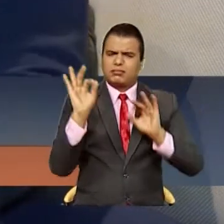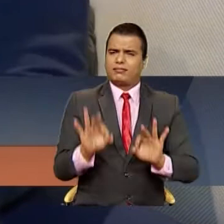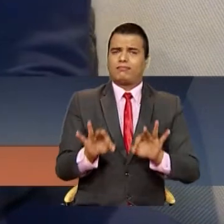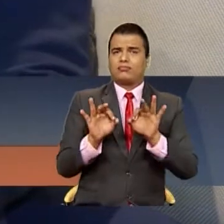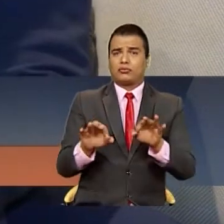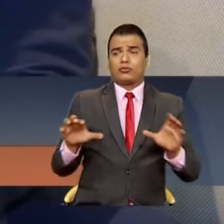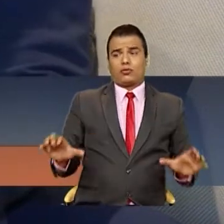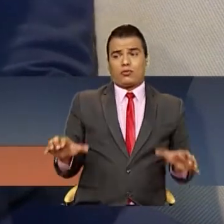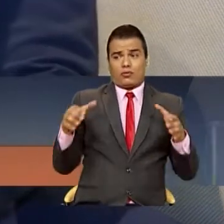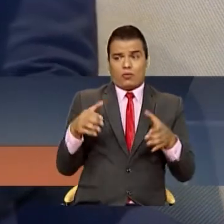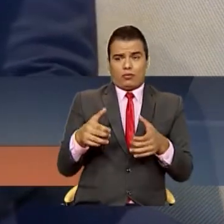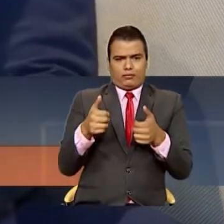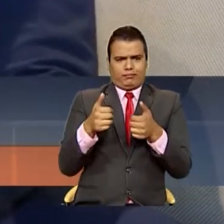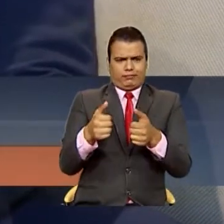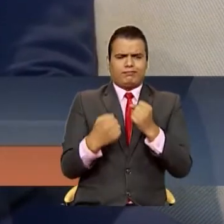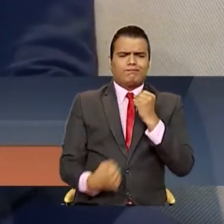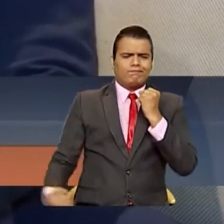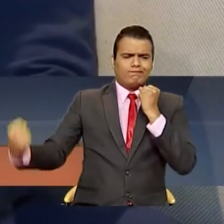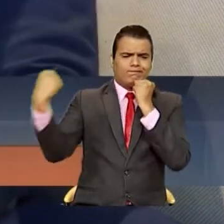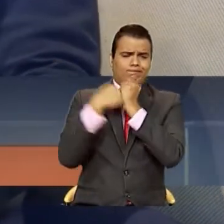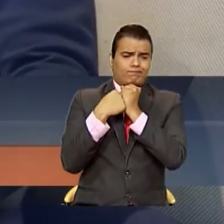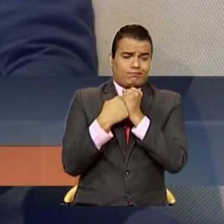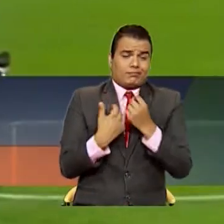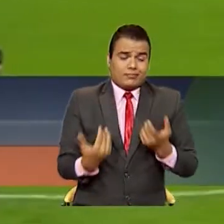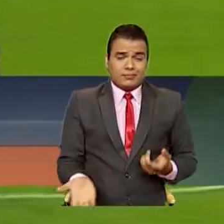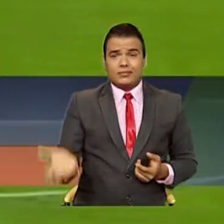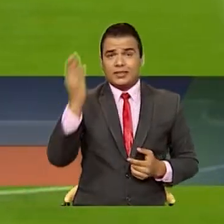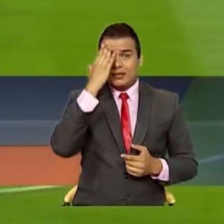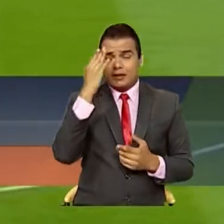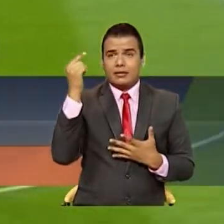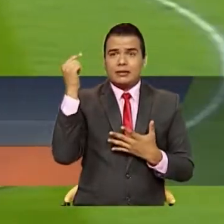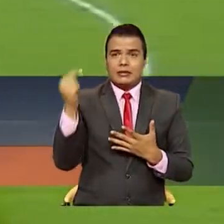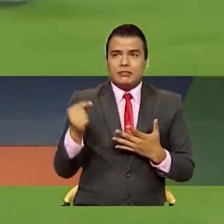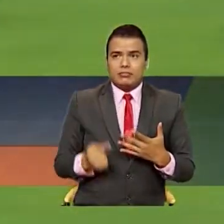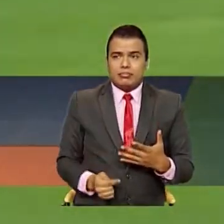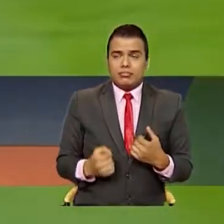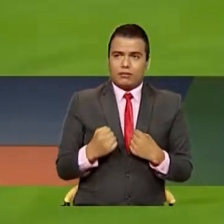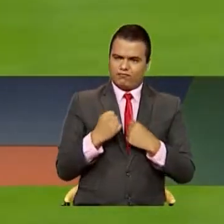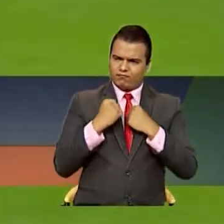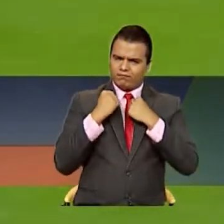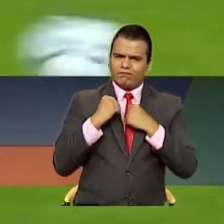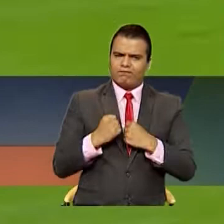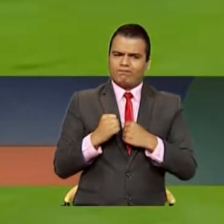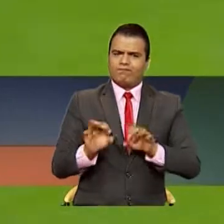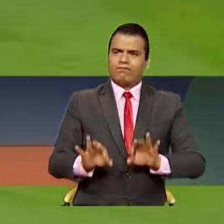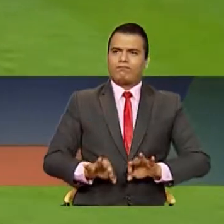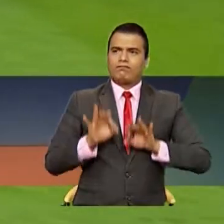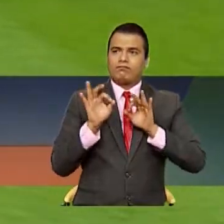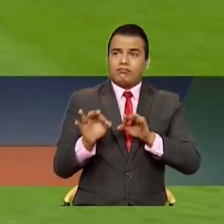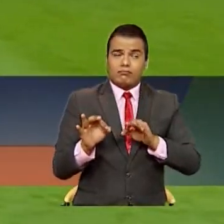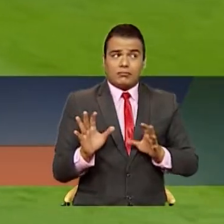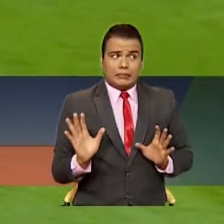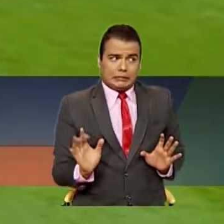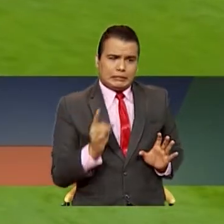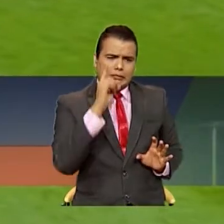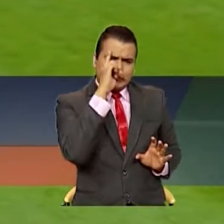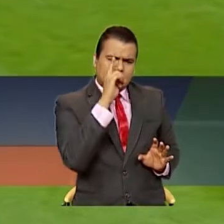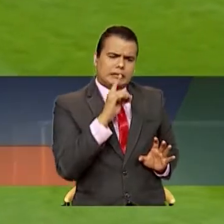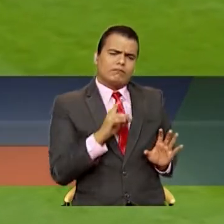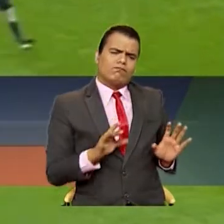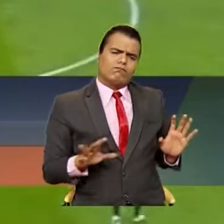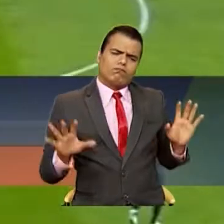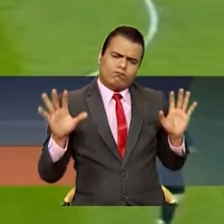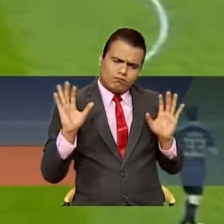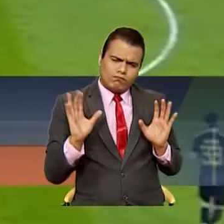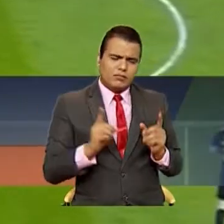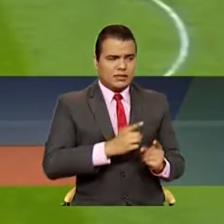porque la verdad muchas veces no necesitas estar en una selección para formarte bien. Algo impensable, pero que se va